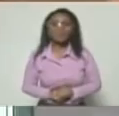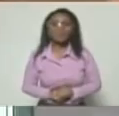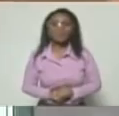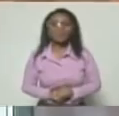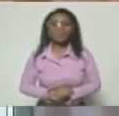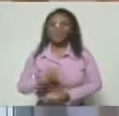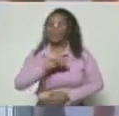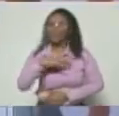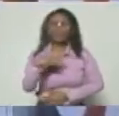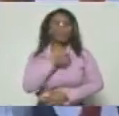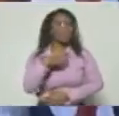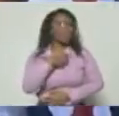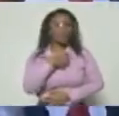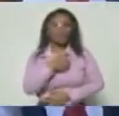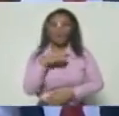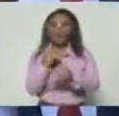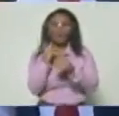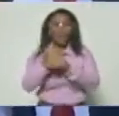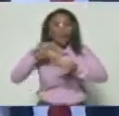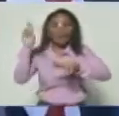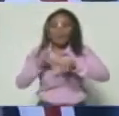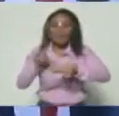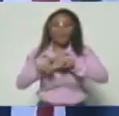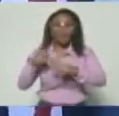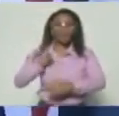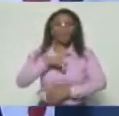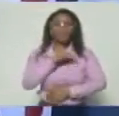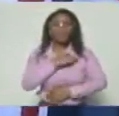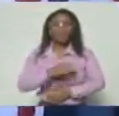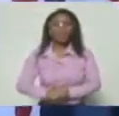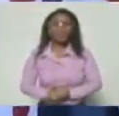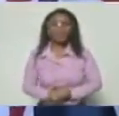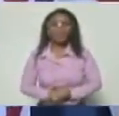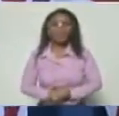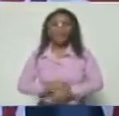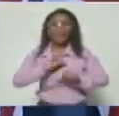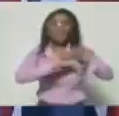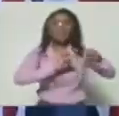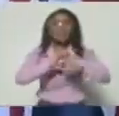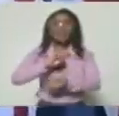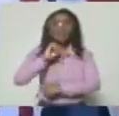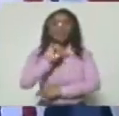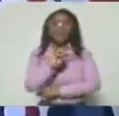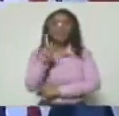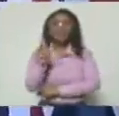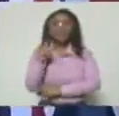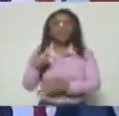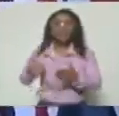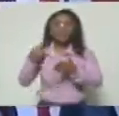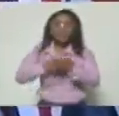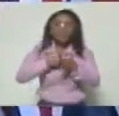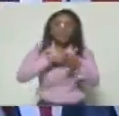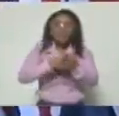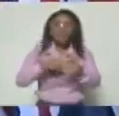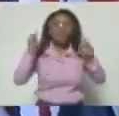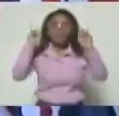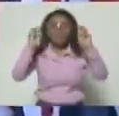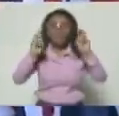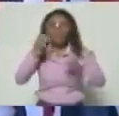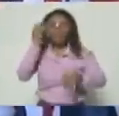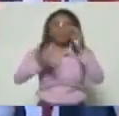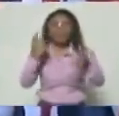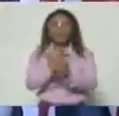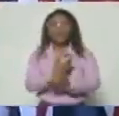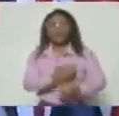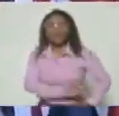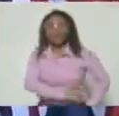No puede ser una sombra para nosotros en el siglo XXI, quienes luchamos por las causas justas de la libertad,